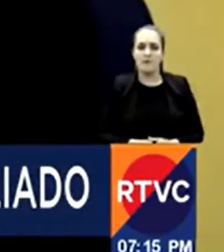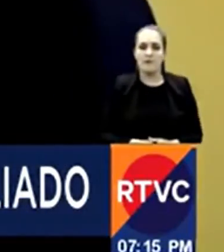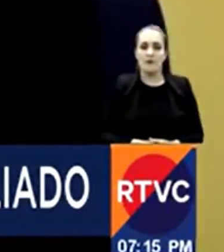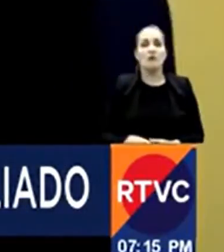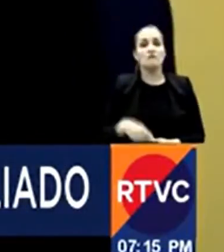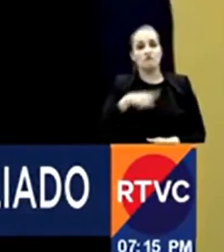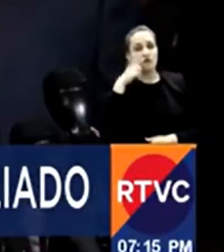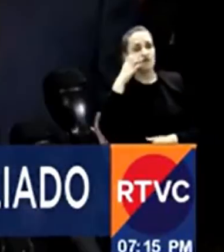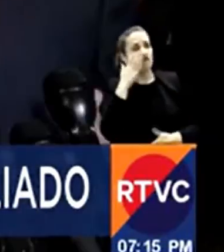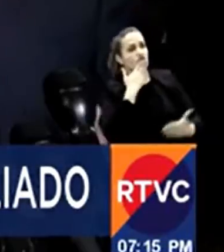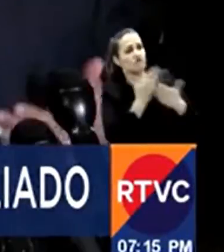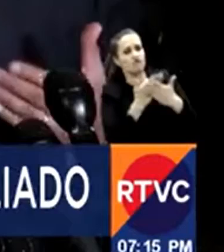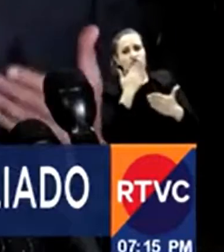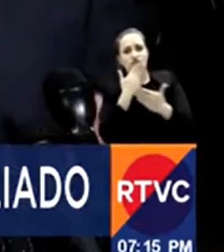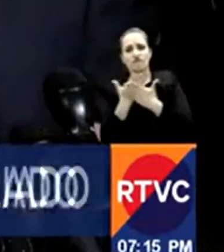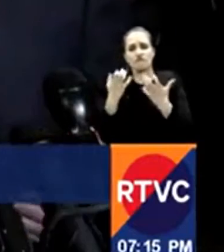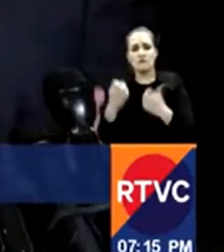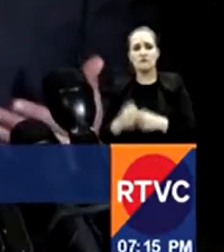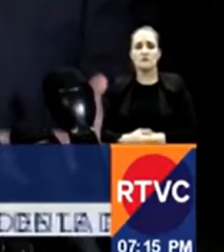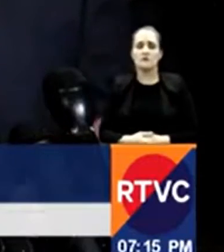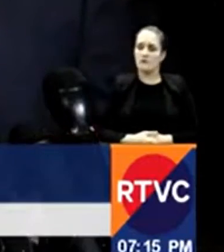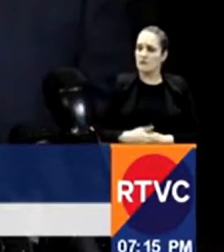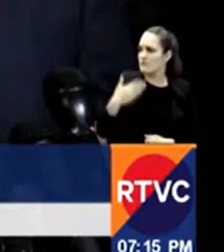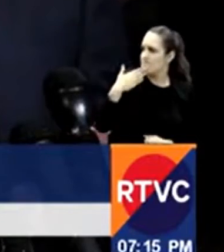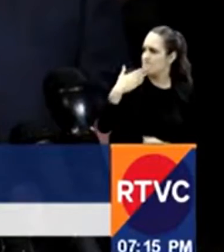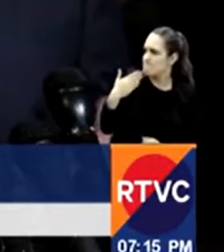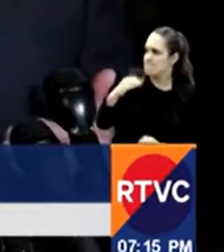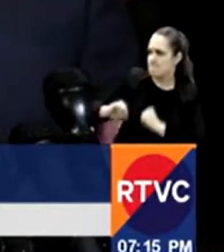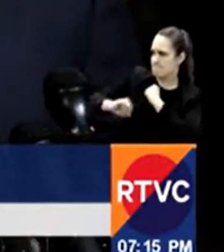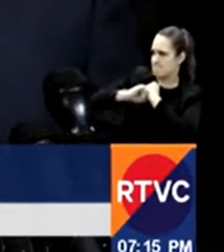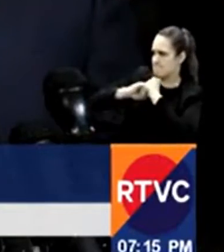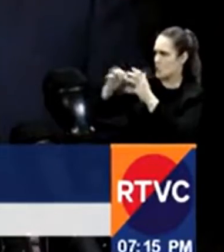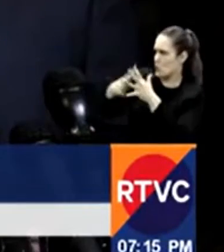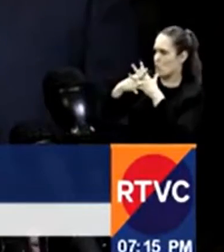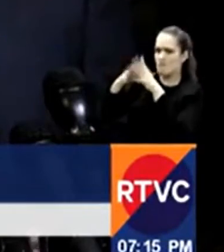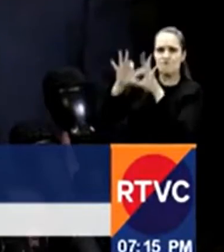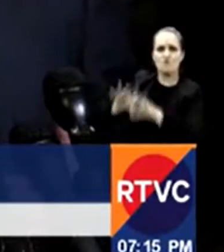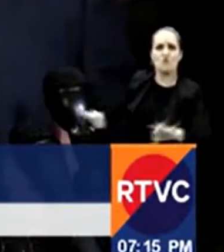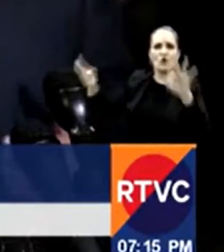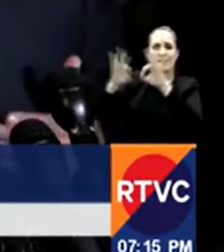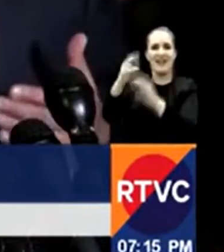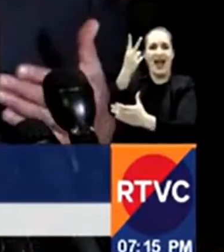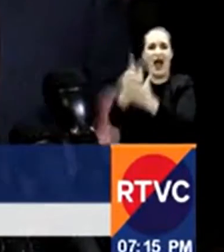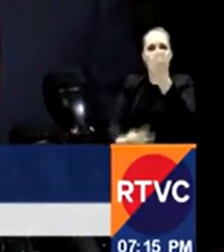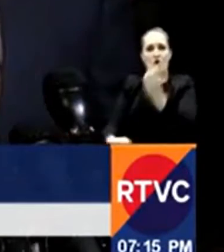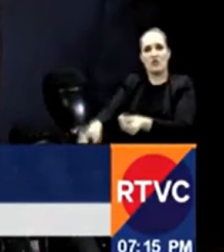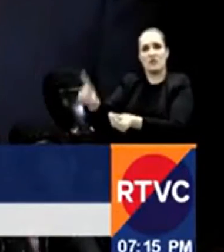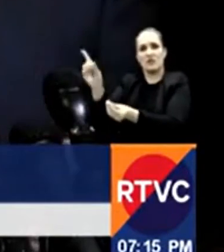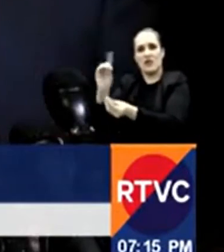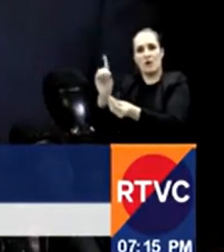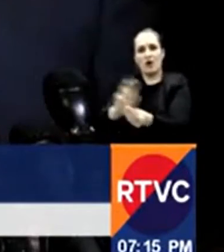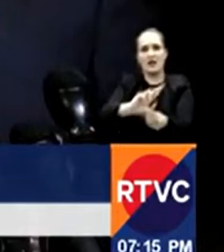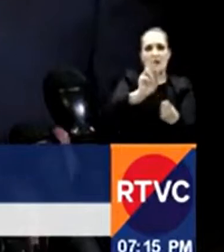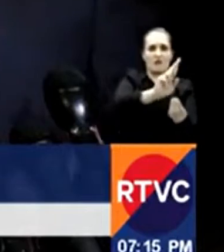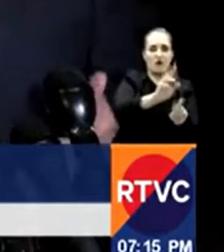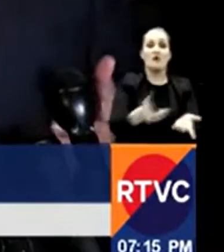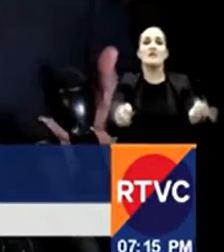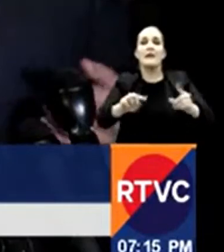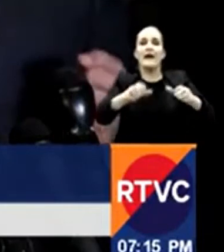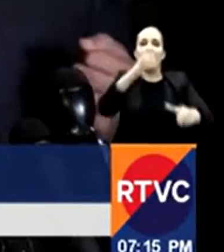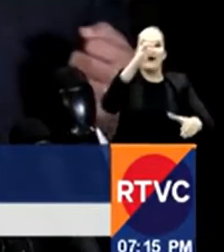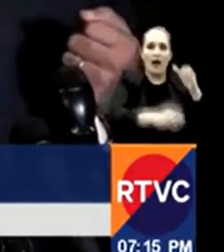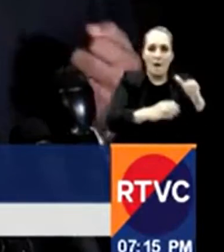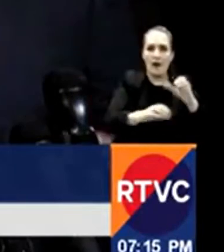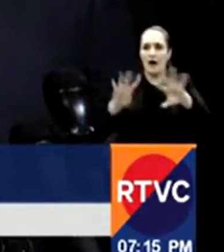relaciones diplomáticas. El respaldo de los Estados Unidos a Colombia ha sido bipartidista, ha sido bicameral. Y lo